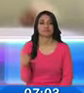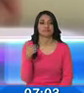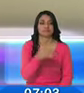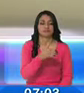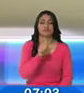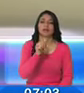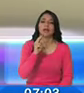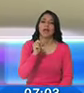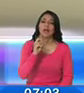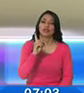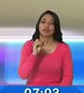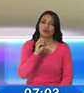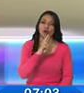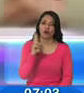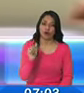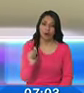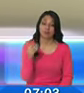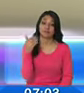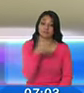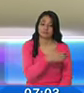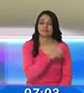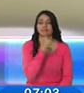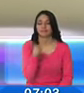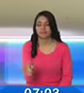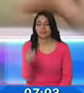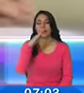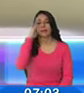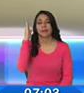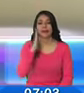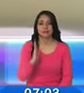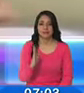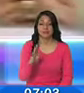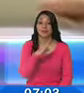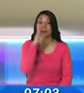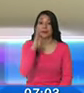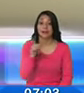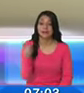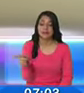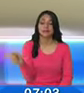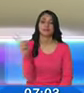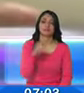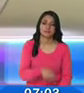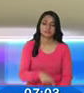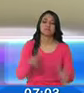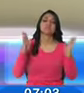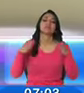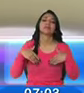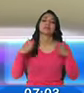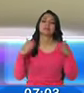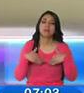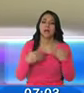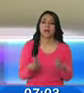Andorra. De Andorra hemos tenido que recurrir a Brasil y a Panamá. Por lo